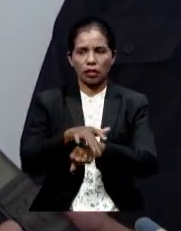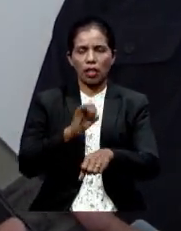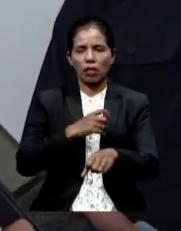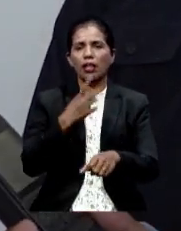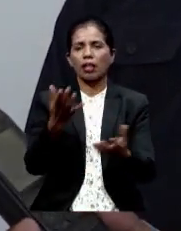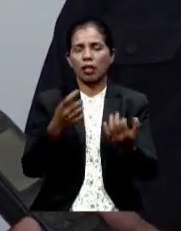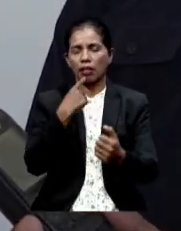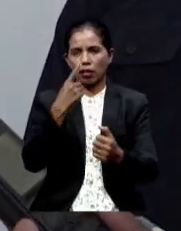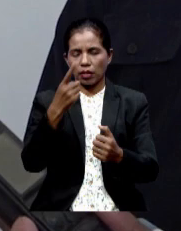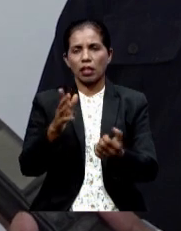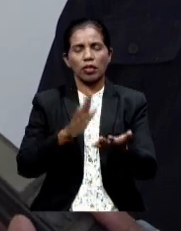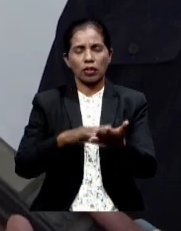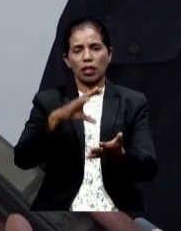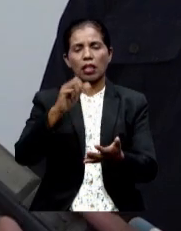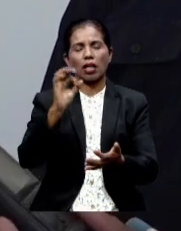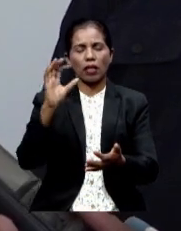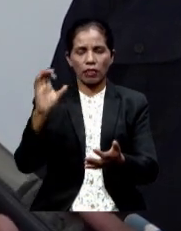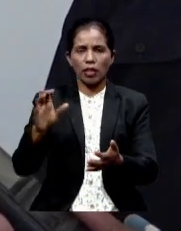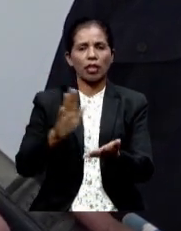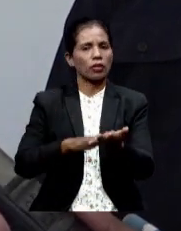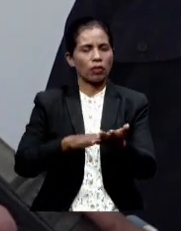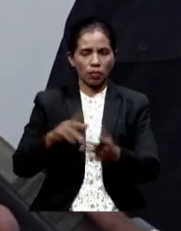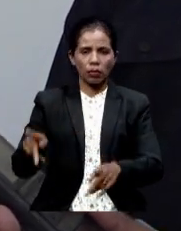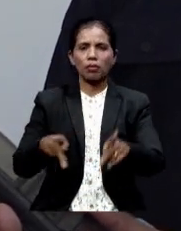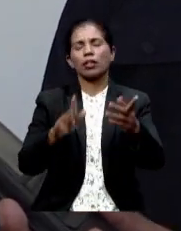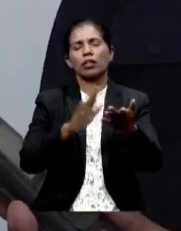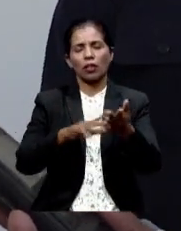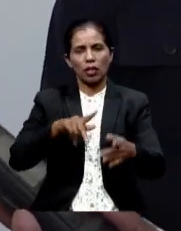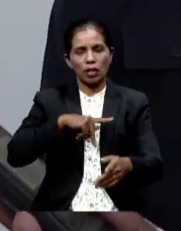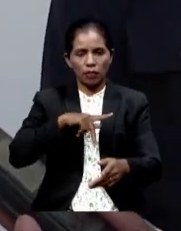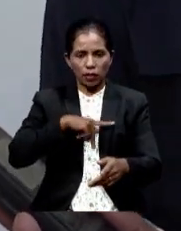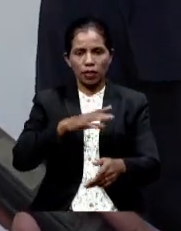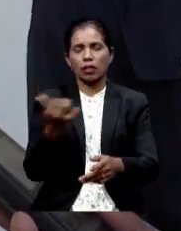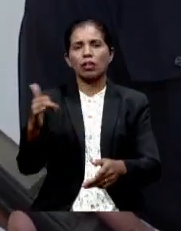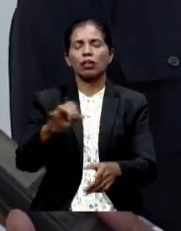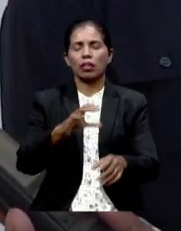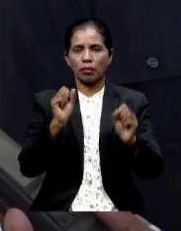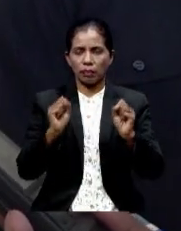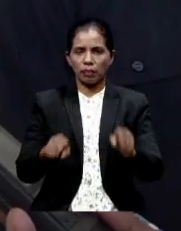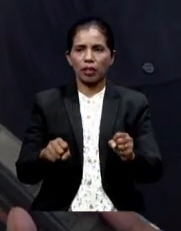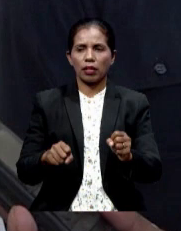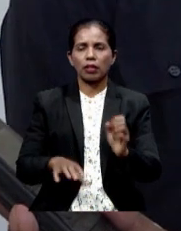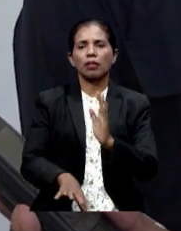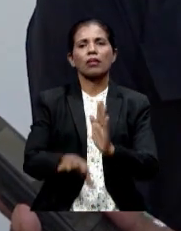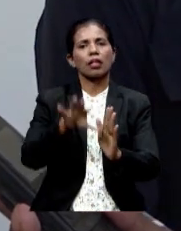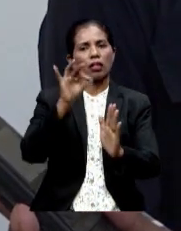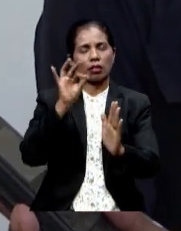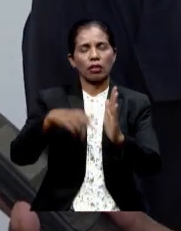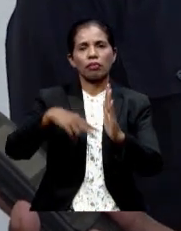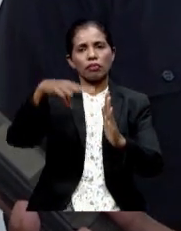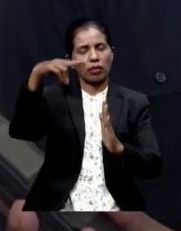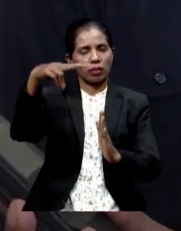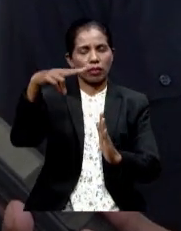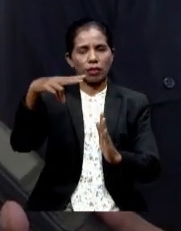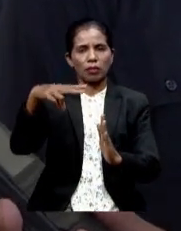tete kata atu eskola kafe, eskola privada, eskola publika, siro tu hakazir ne an para atu bele, hetan valor